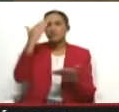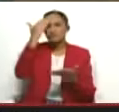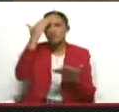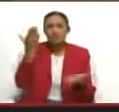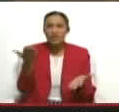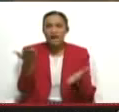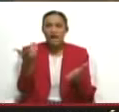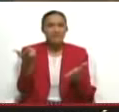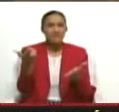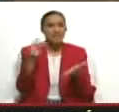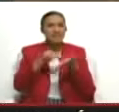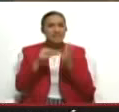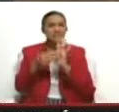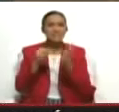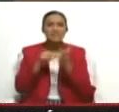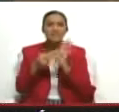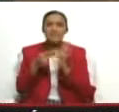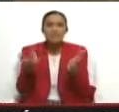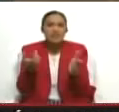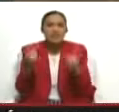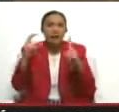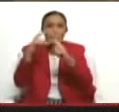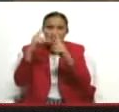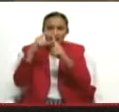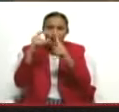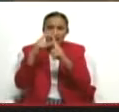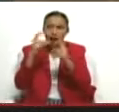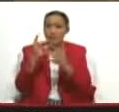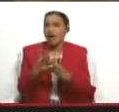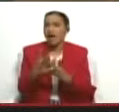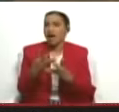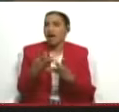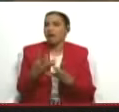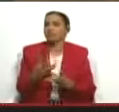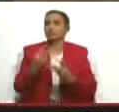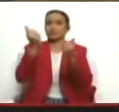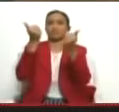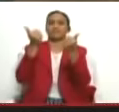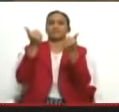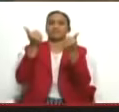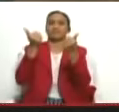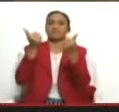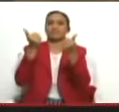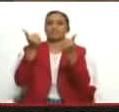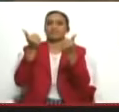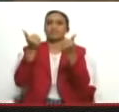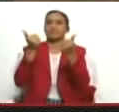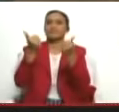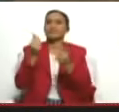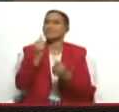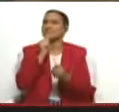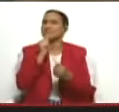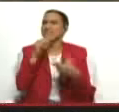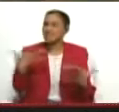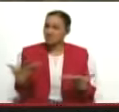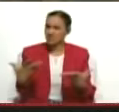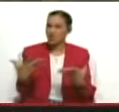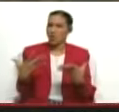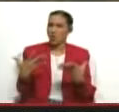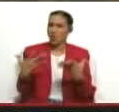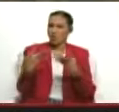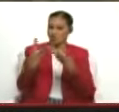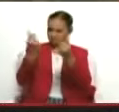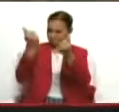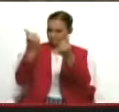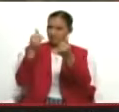desaparición forzada Ah ahora quieren variarlo no que una desaparición forzada una detención Quién dijo eso